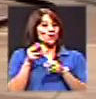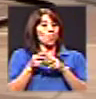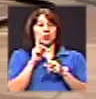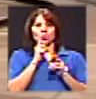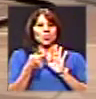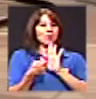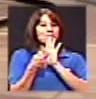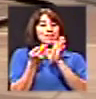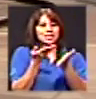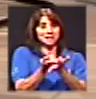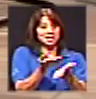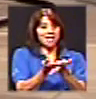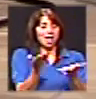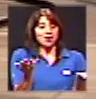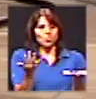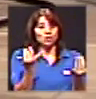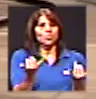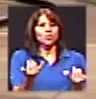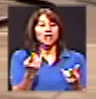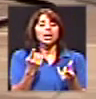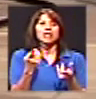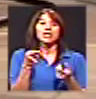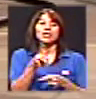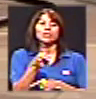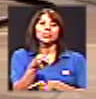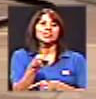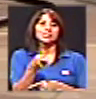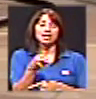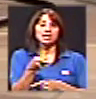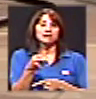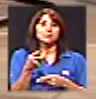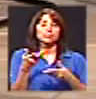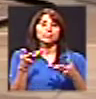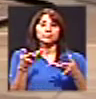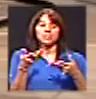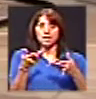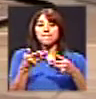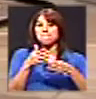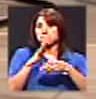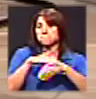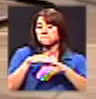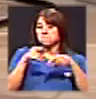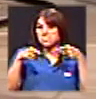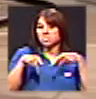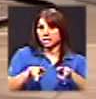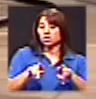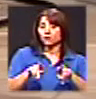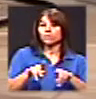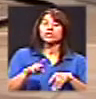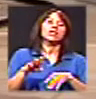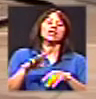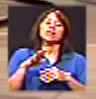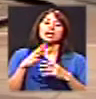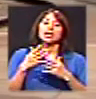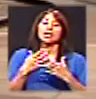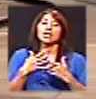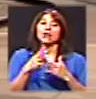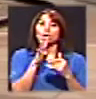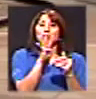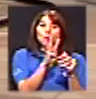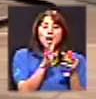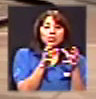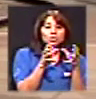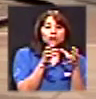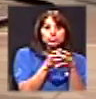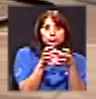y entonces eso permitió que cuatro movimientos al interno del partido contendieran por